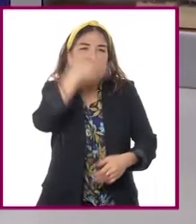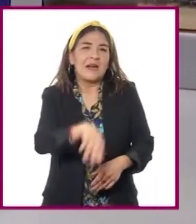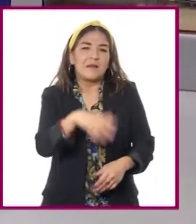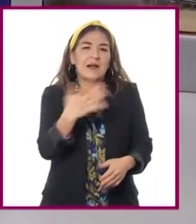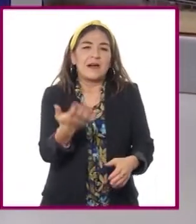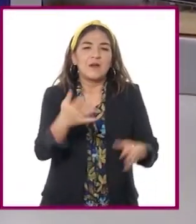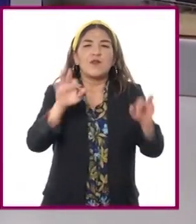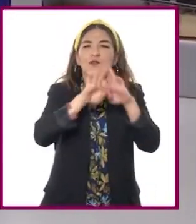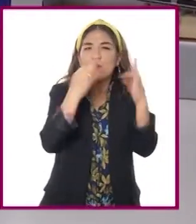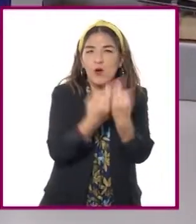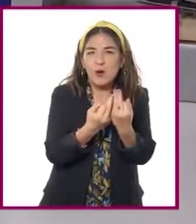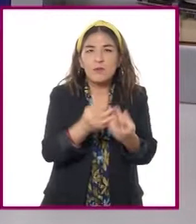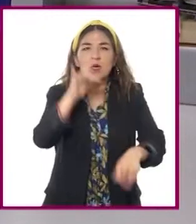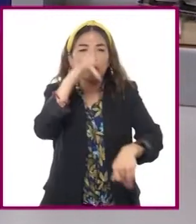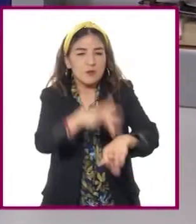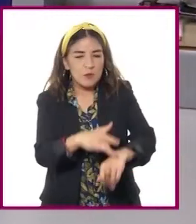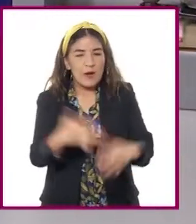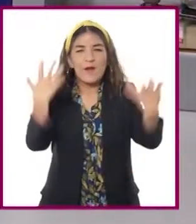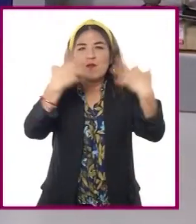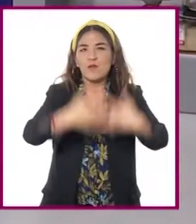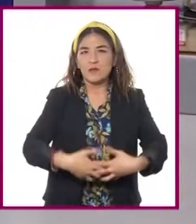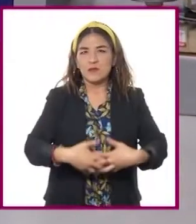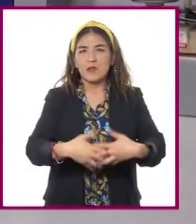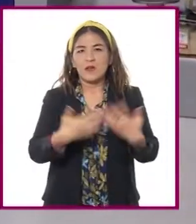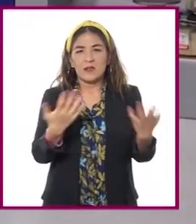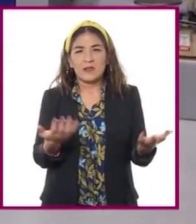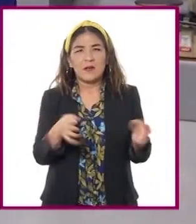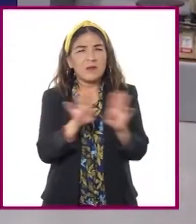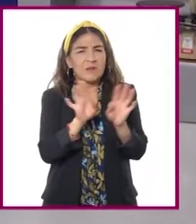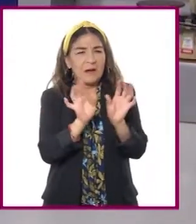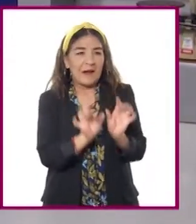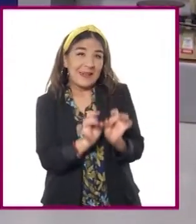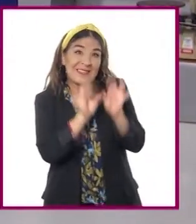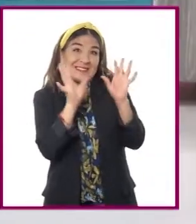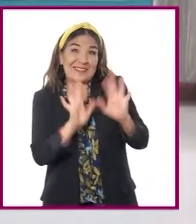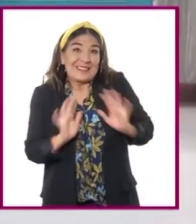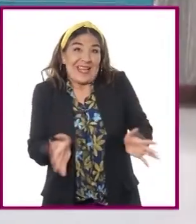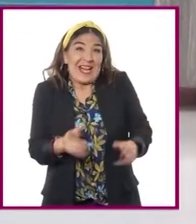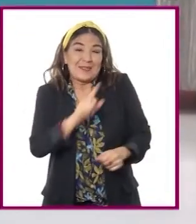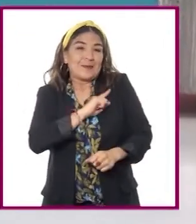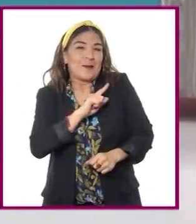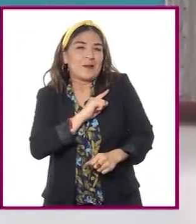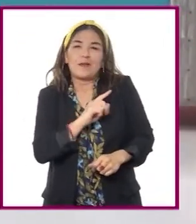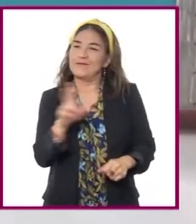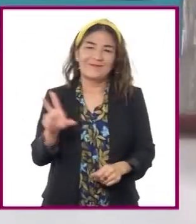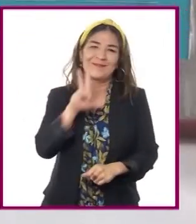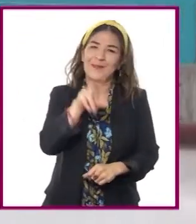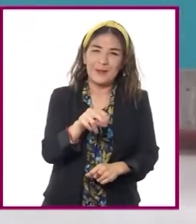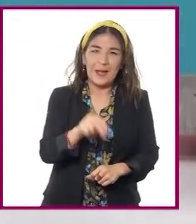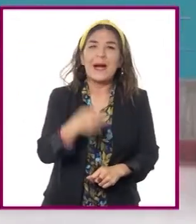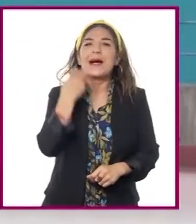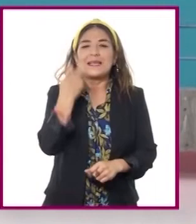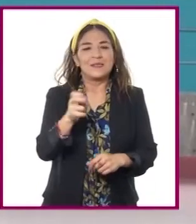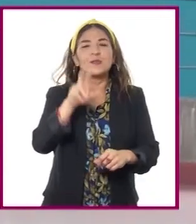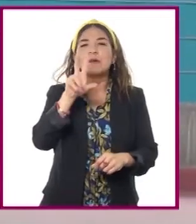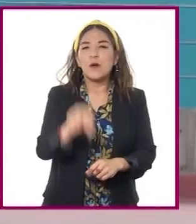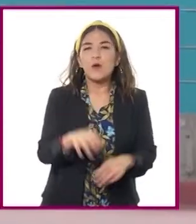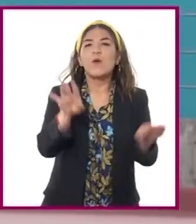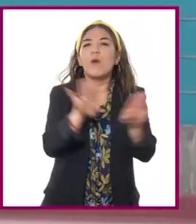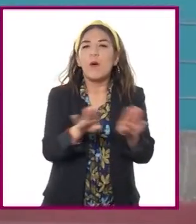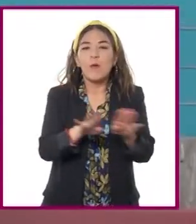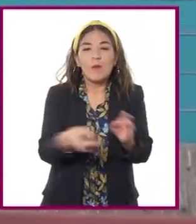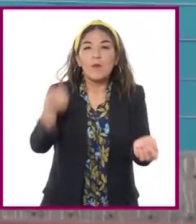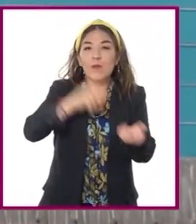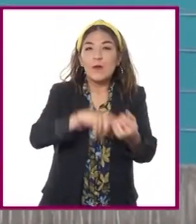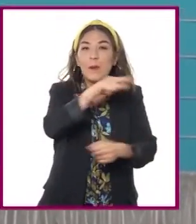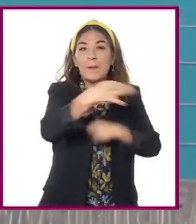en forma, textura y función, no aparecieron así por arte de magia. Claro que no. Estos metales tuvieron que pasar